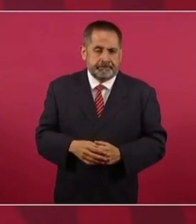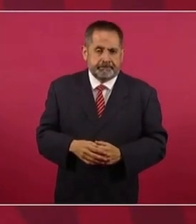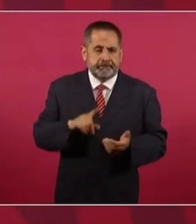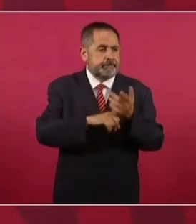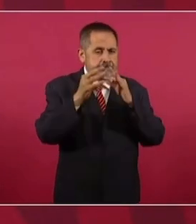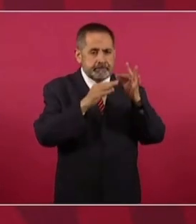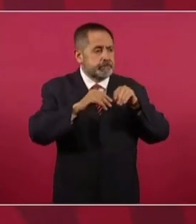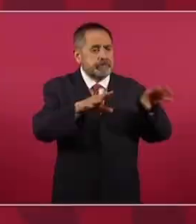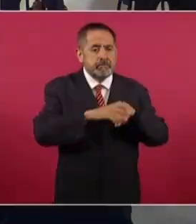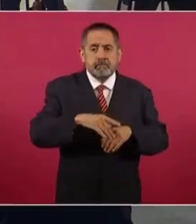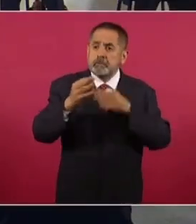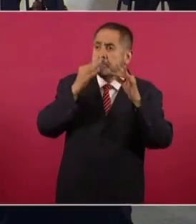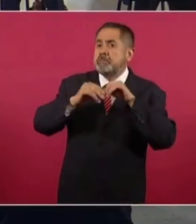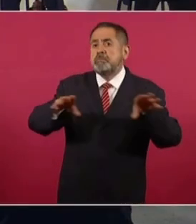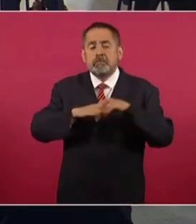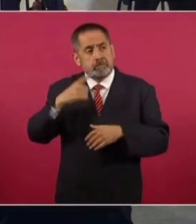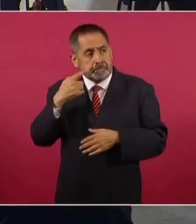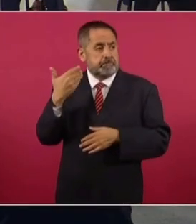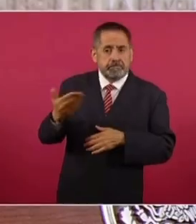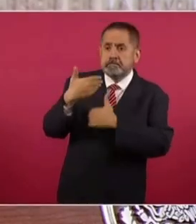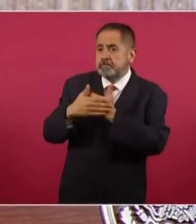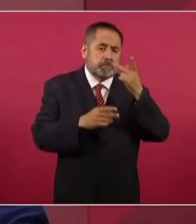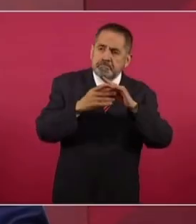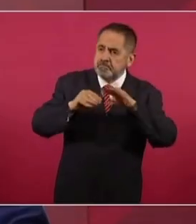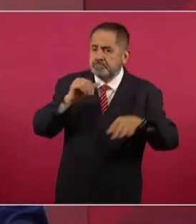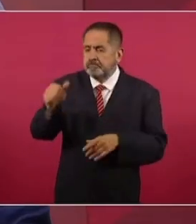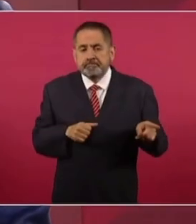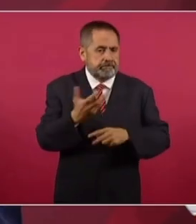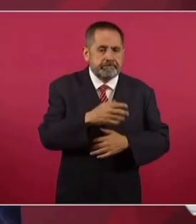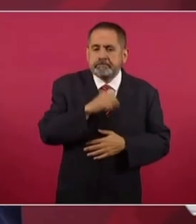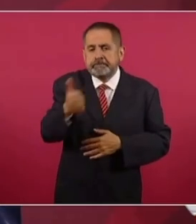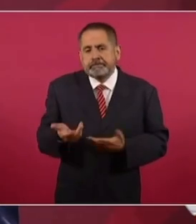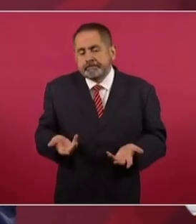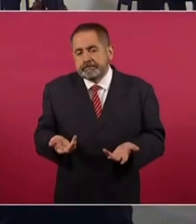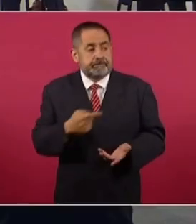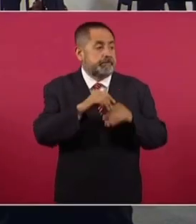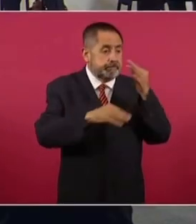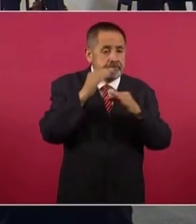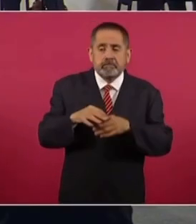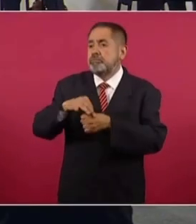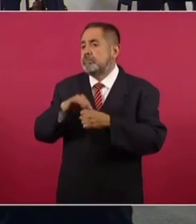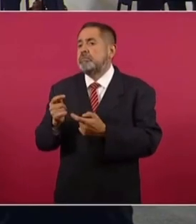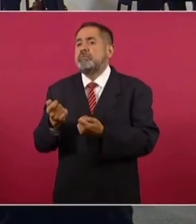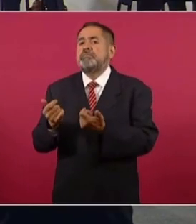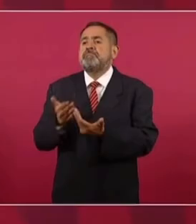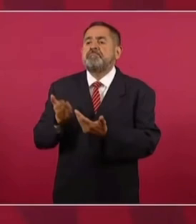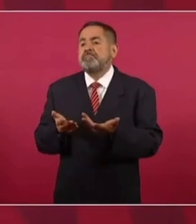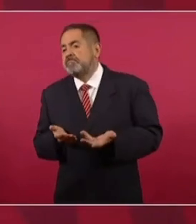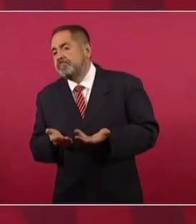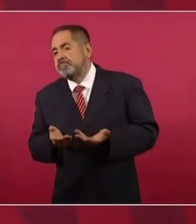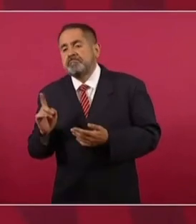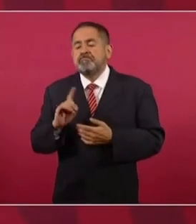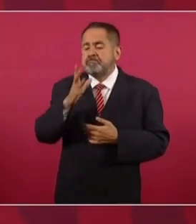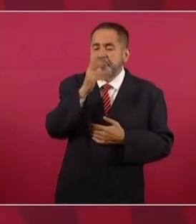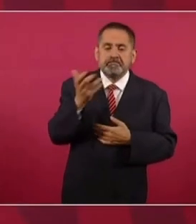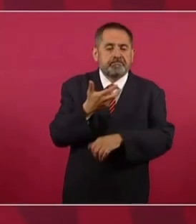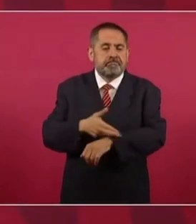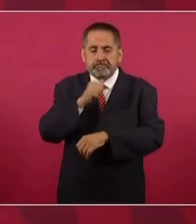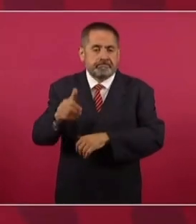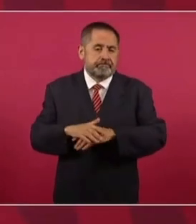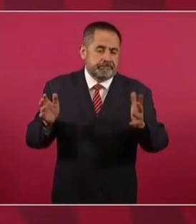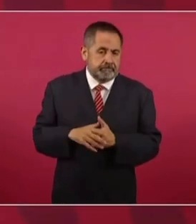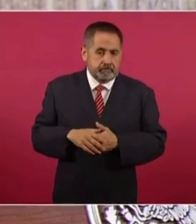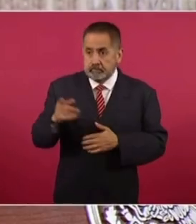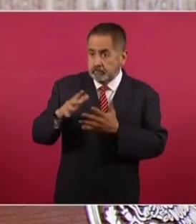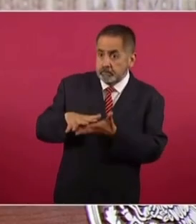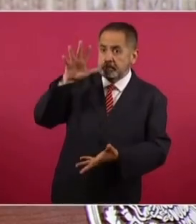Los medios no difundieron la consulta. ¿Para qué? No fuese una consulta vinculatoria, es decir,